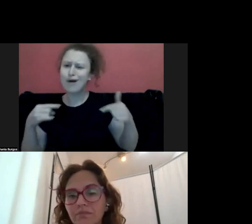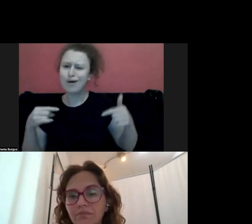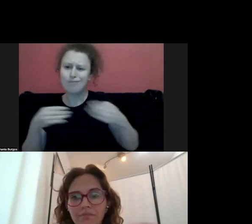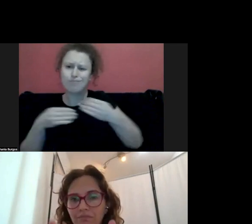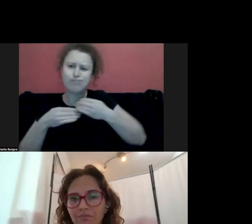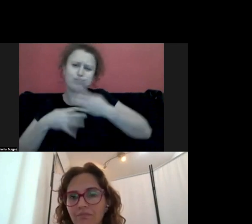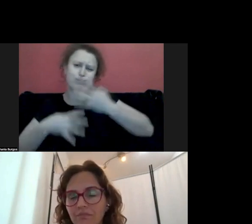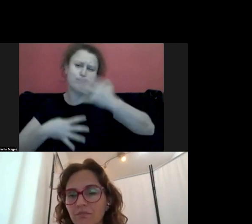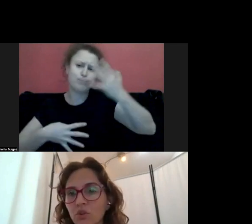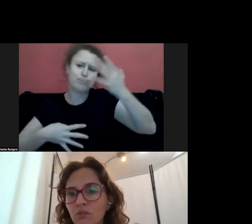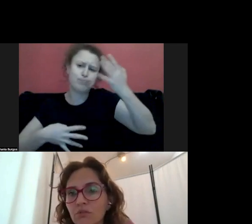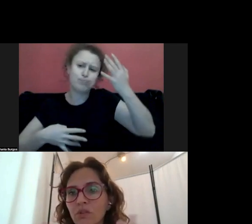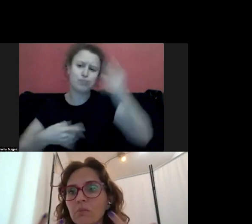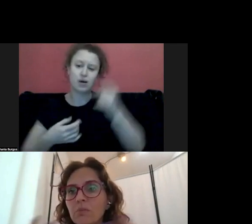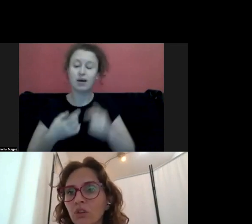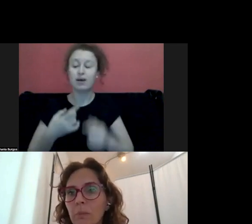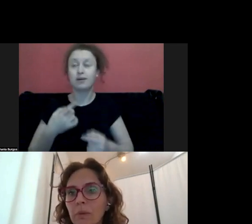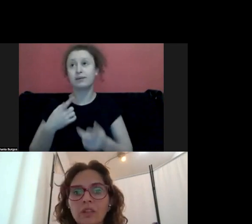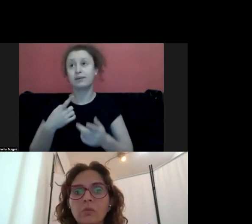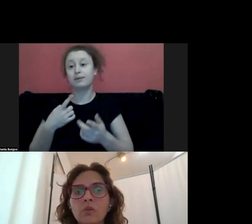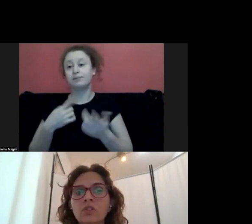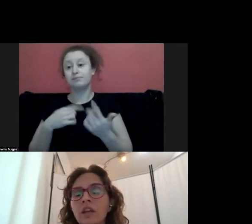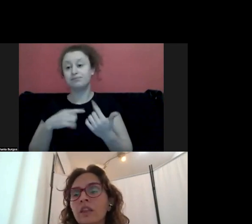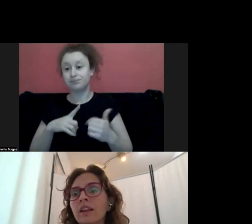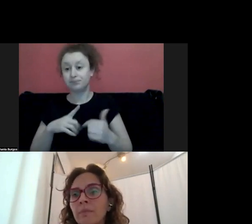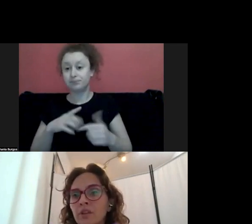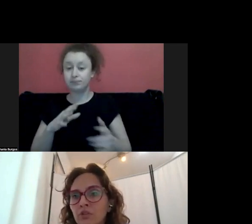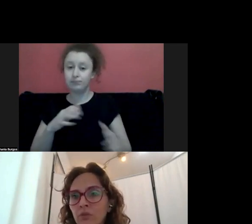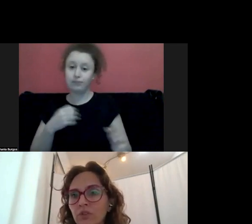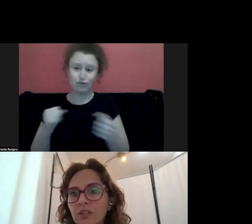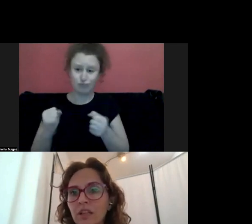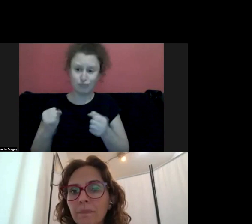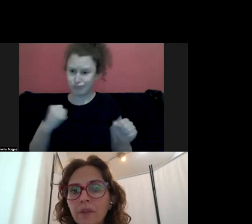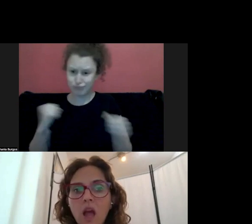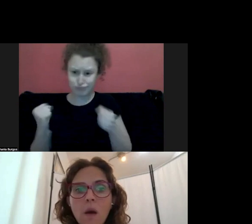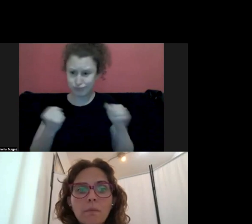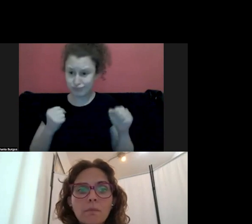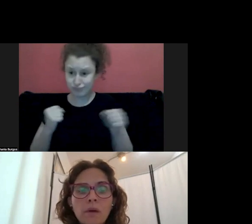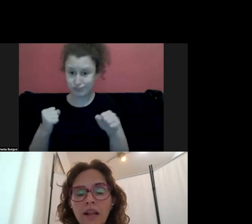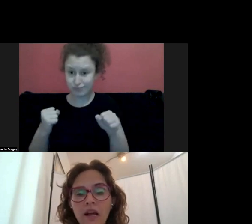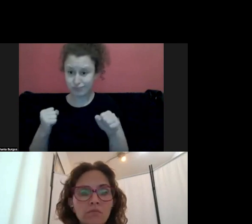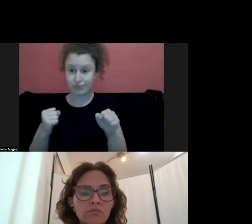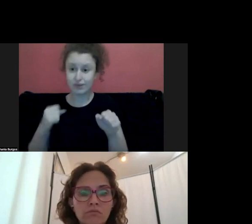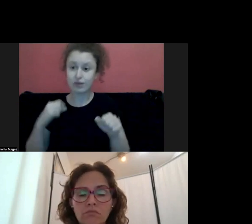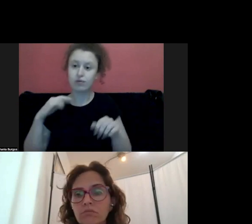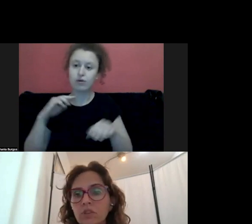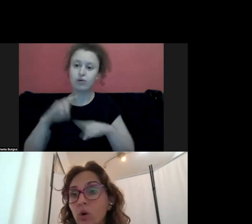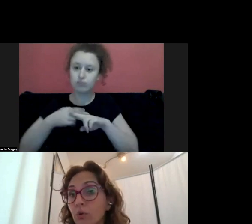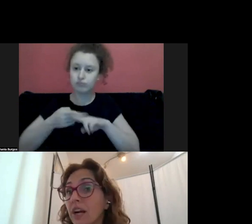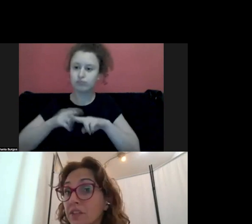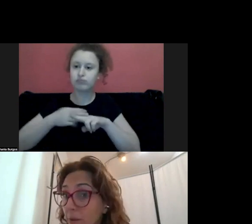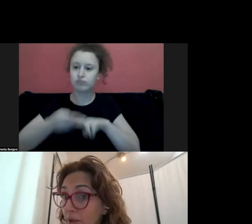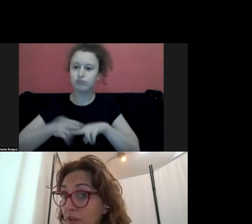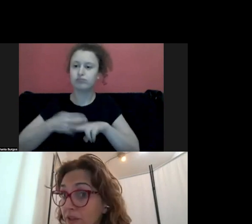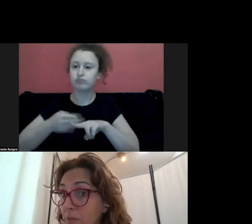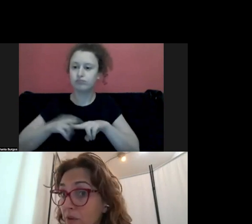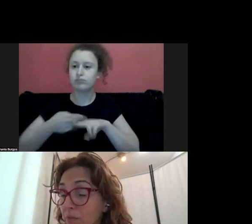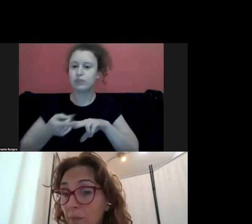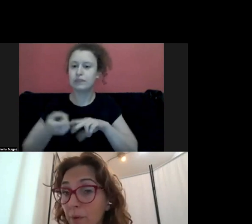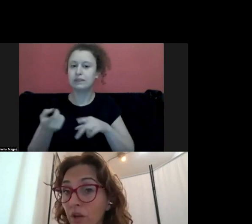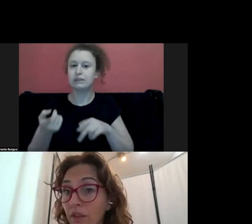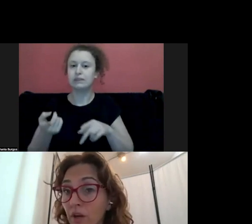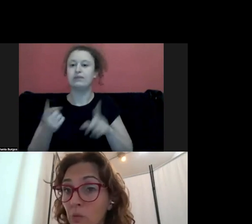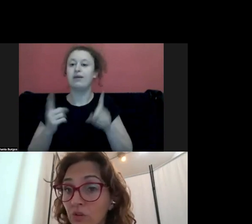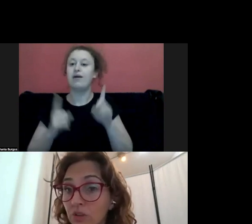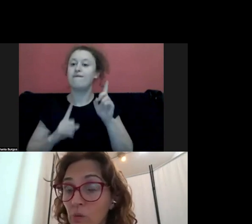oreja. Son movimientos repetitivos que hace la persona autista para comunicarse. A veces también